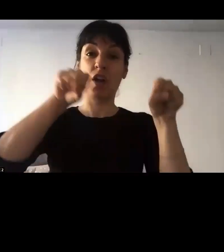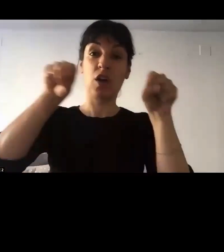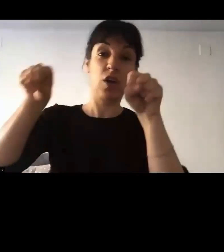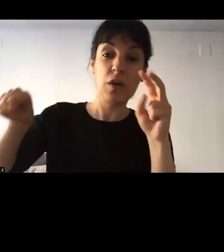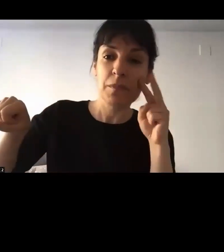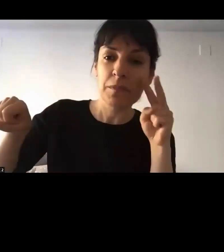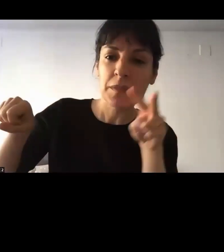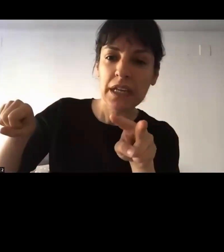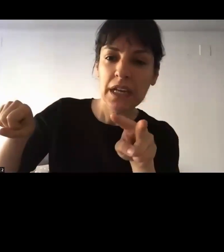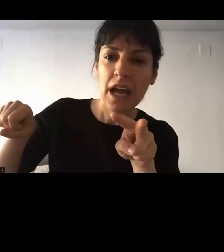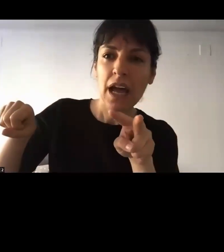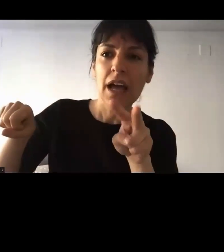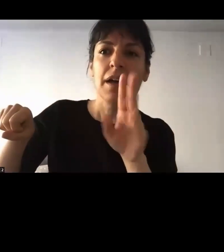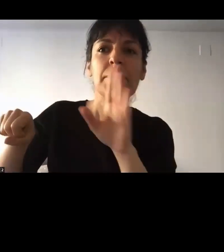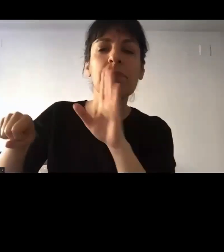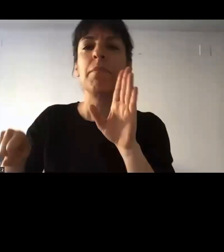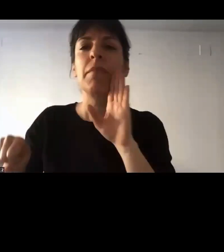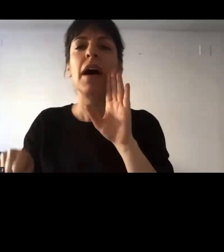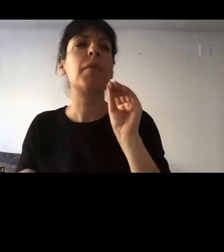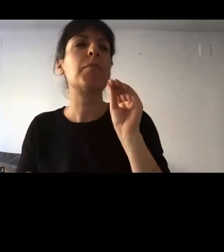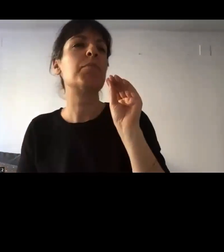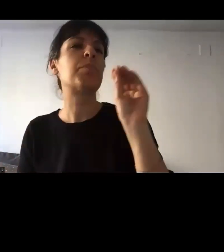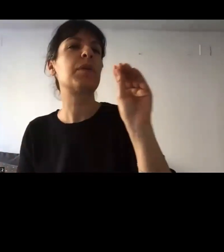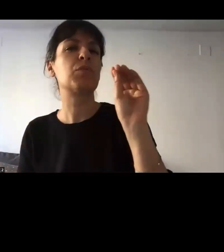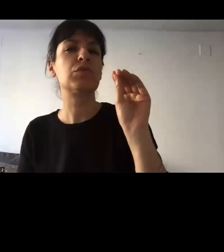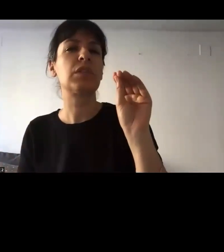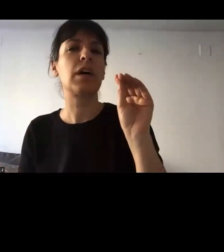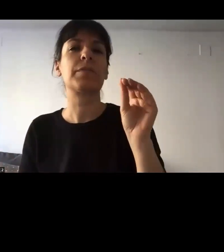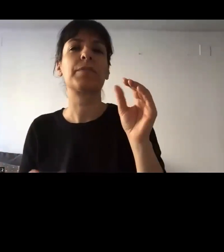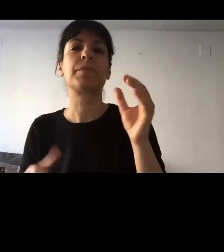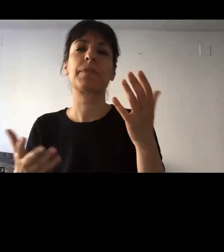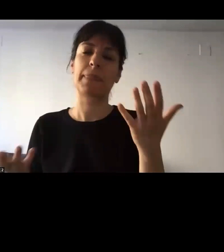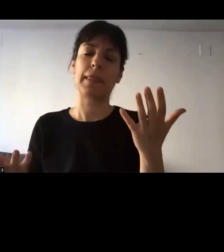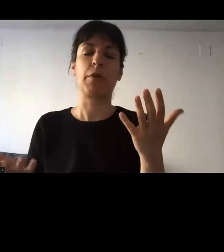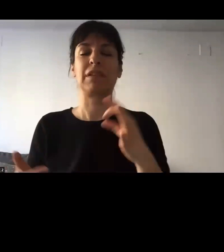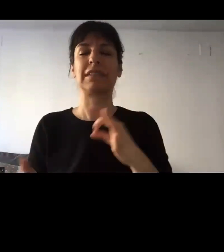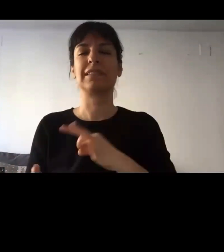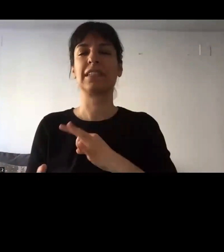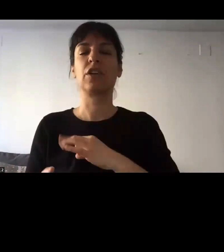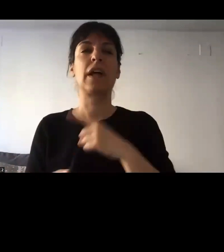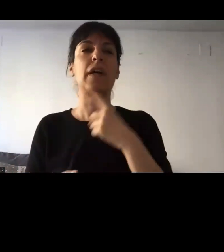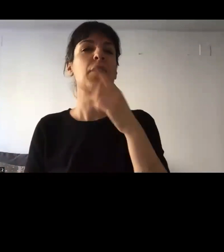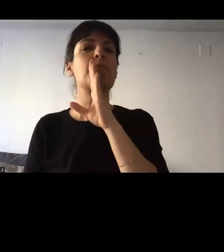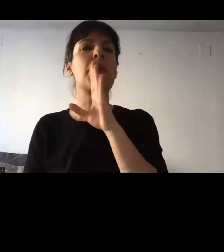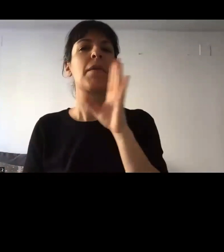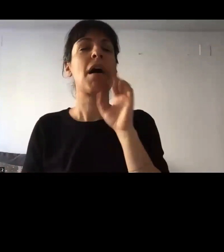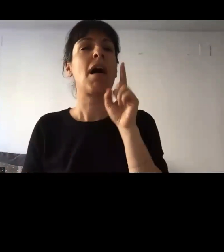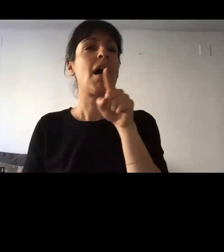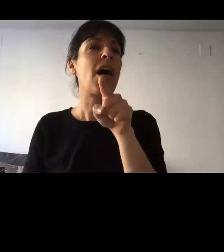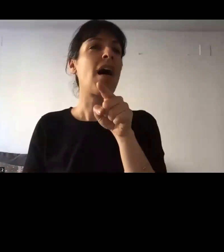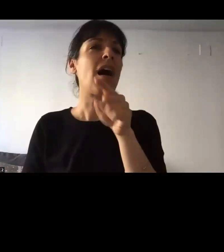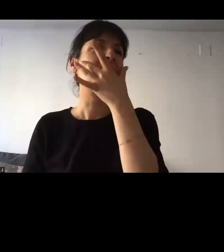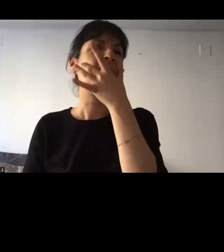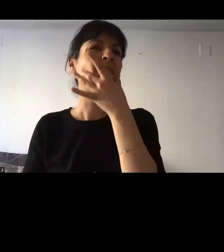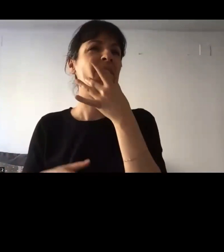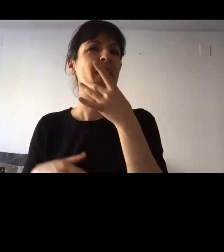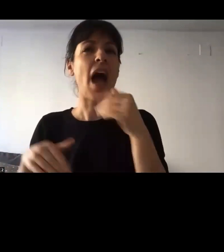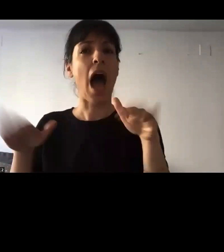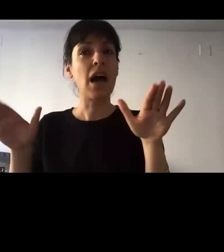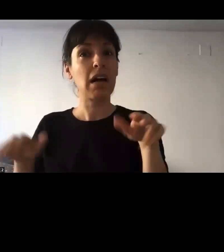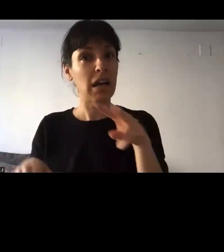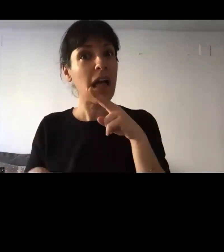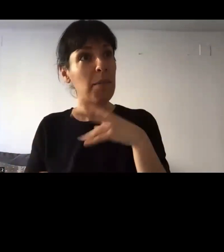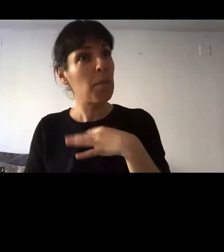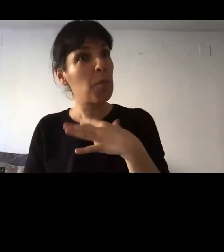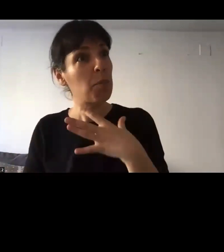a mi madre es, bueno, la señora le dijo a mi madre que yo parecía un ángel y que si yo hablaba.